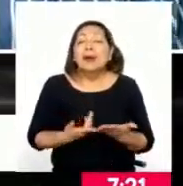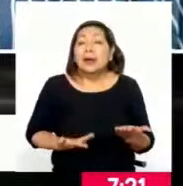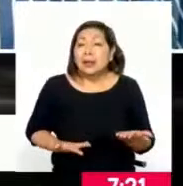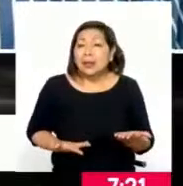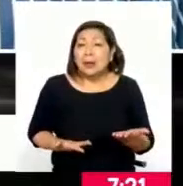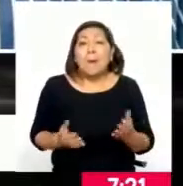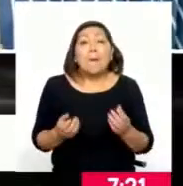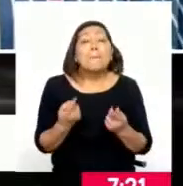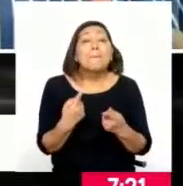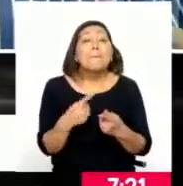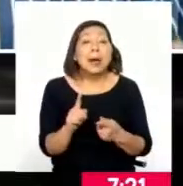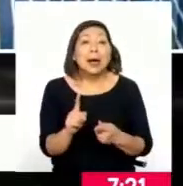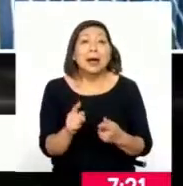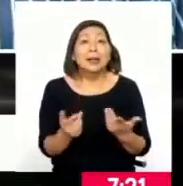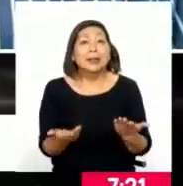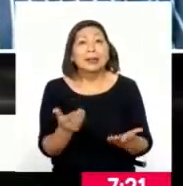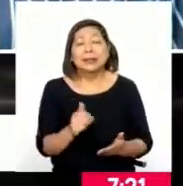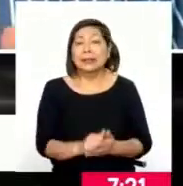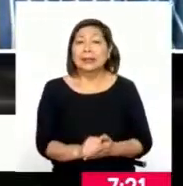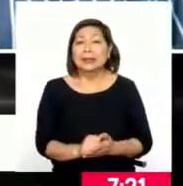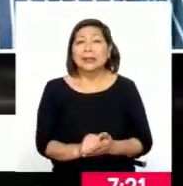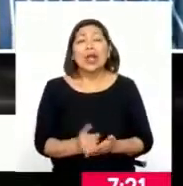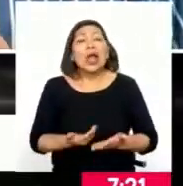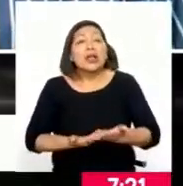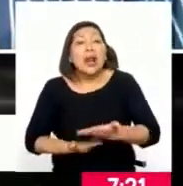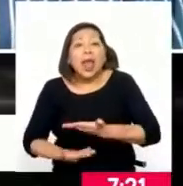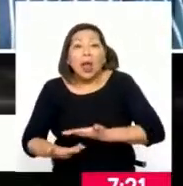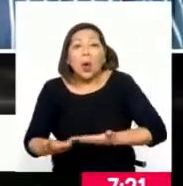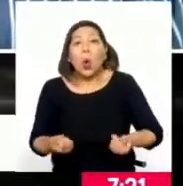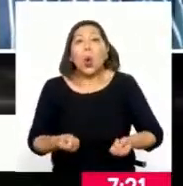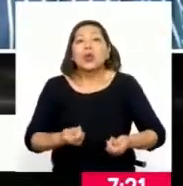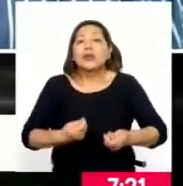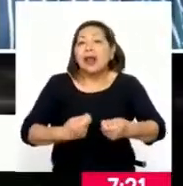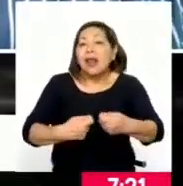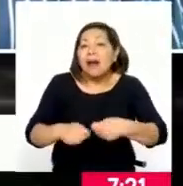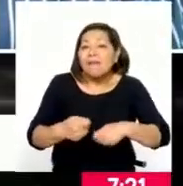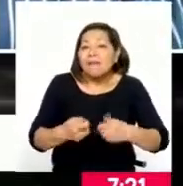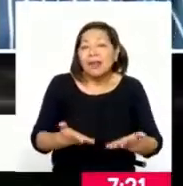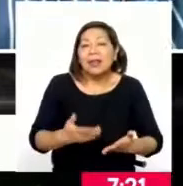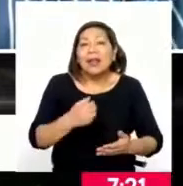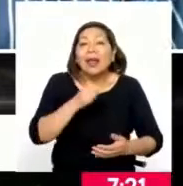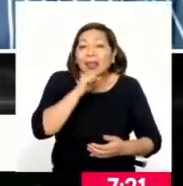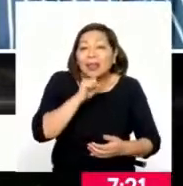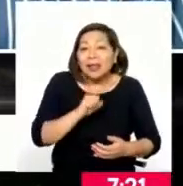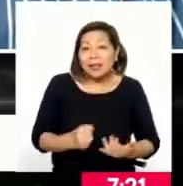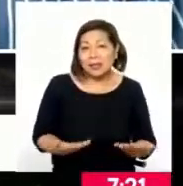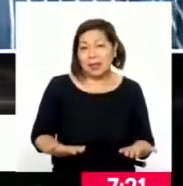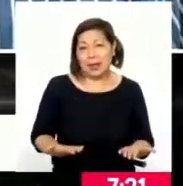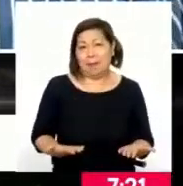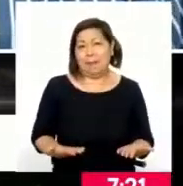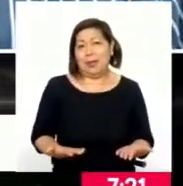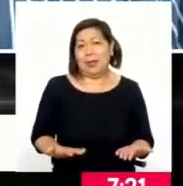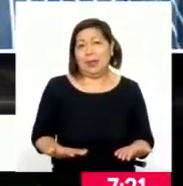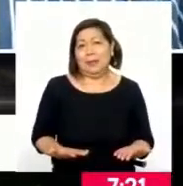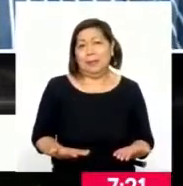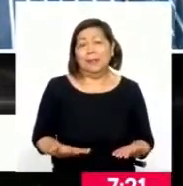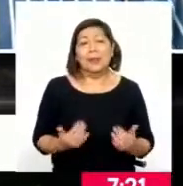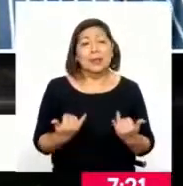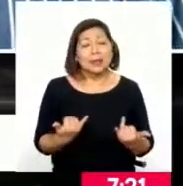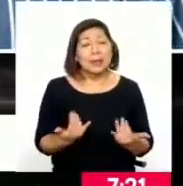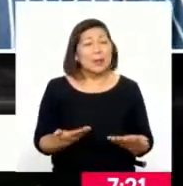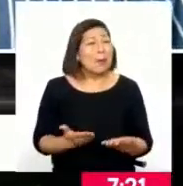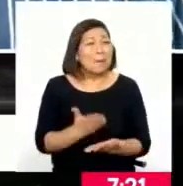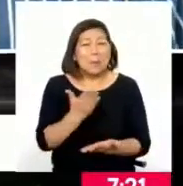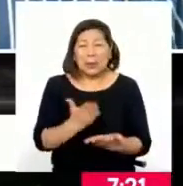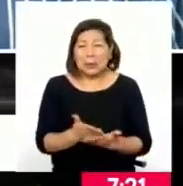en precisamente todo la negociación, las ventas que van a hacer en diciembre. Y quienes están